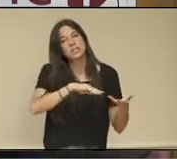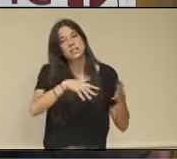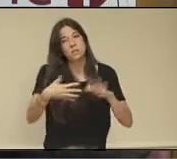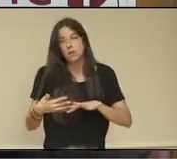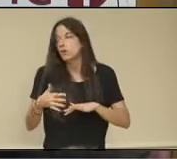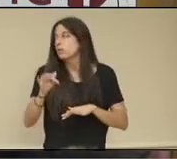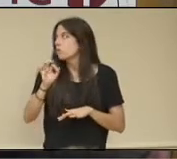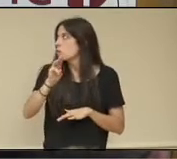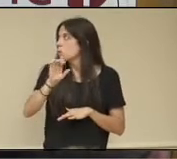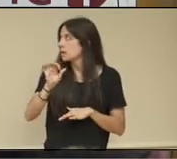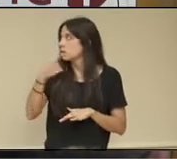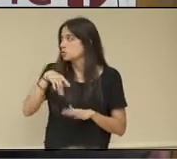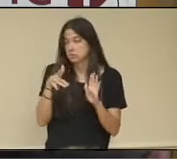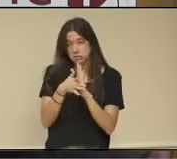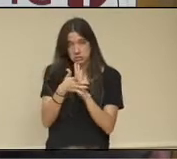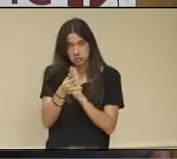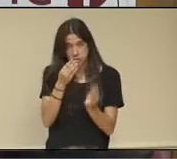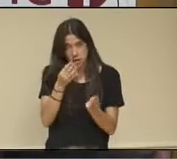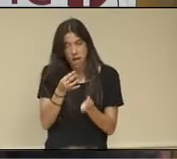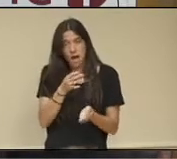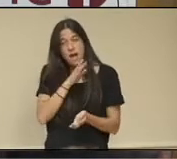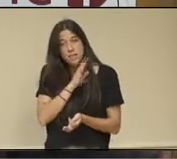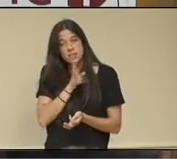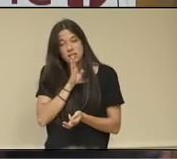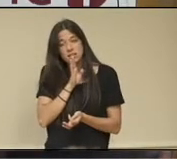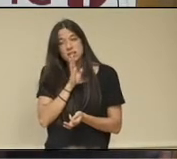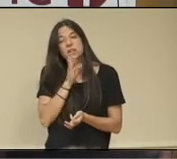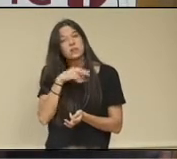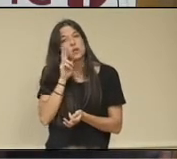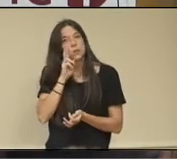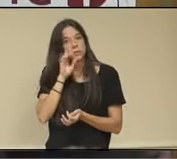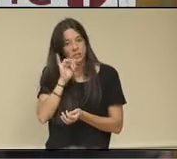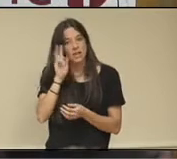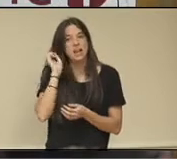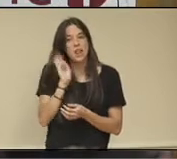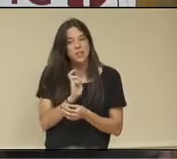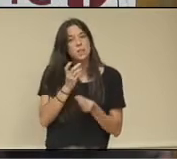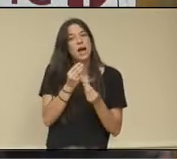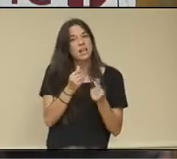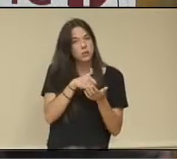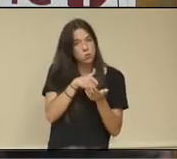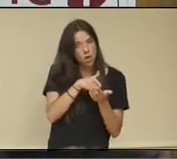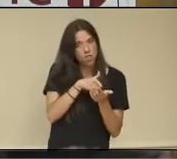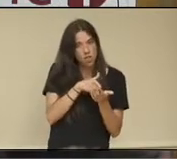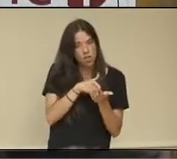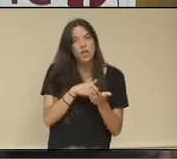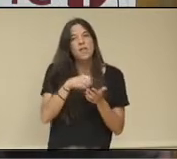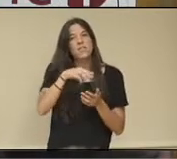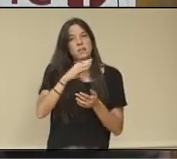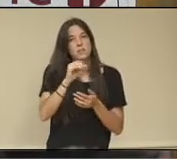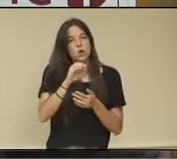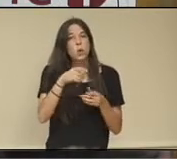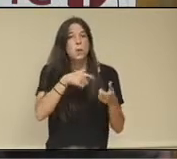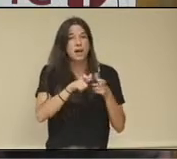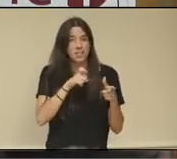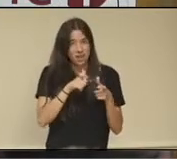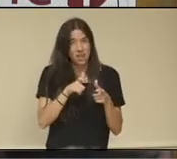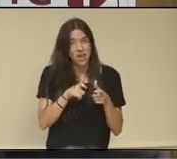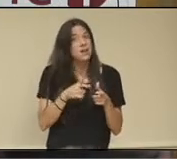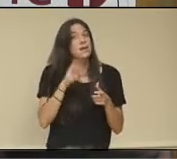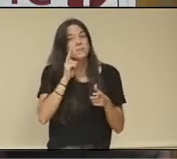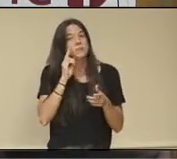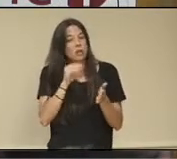que describimos, lo que vamos a tener es en la cepa atenuada de Mycobacterium tuberculosis vacuna, no vamos a tener